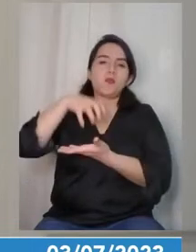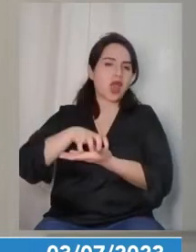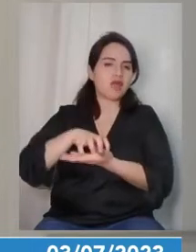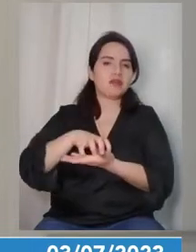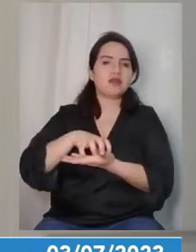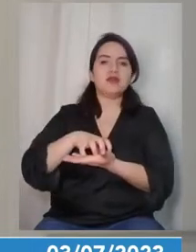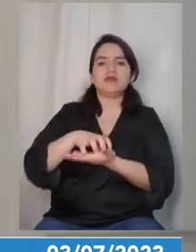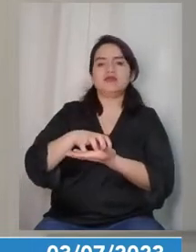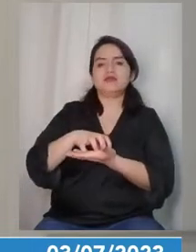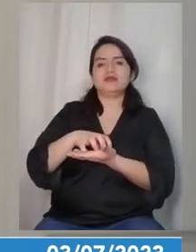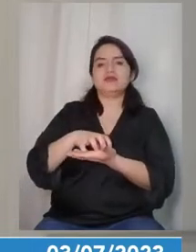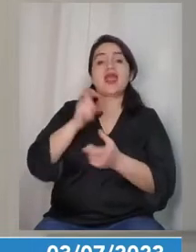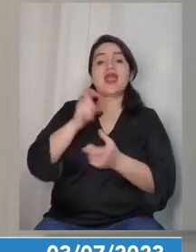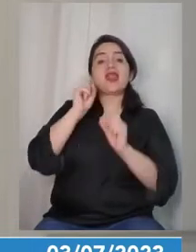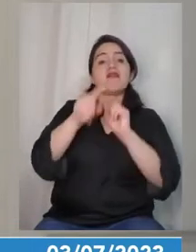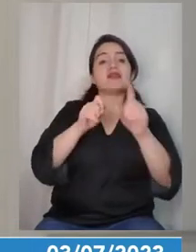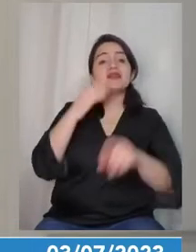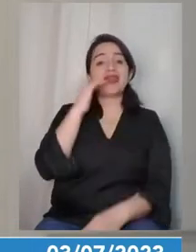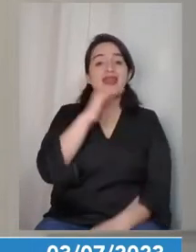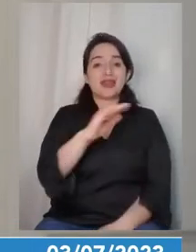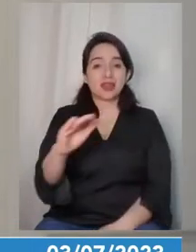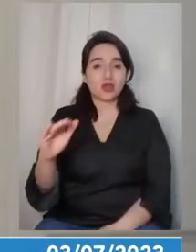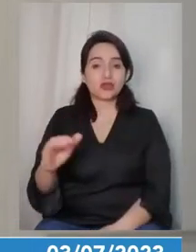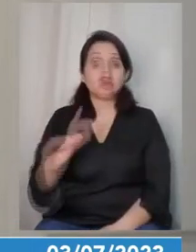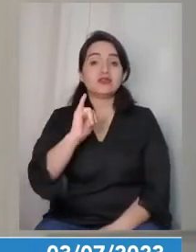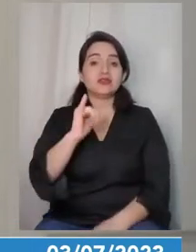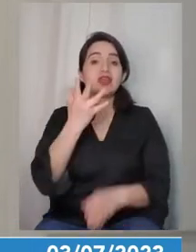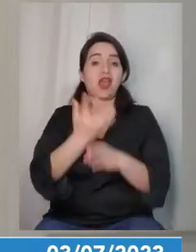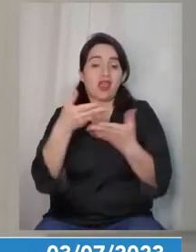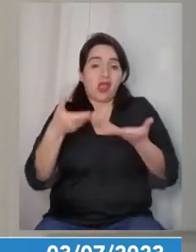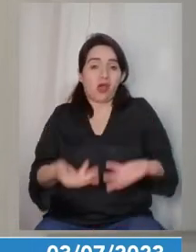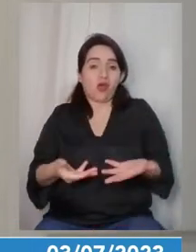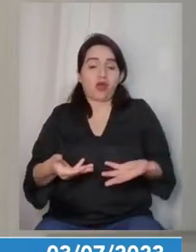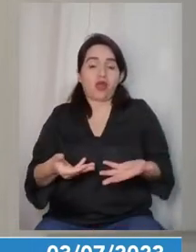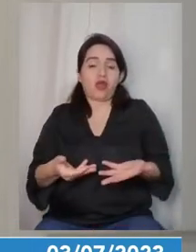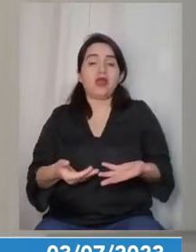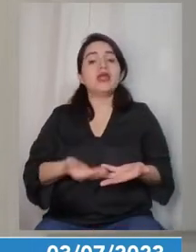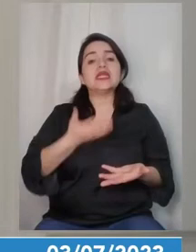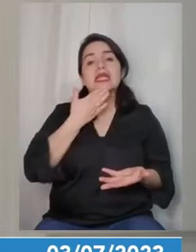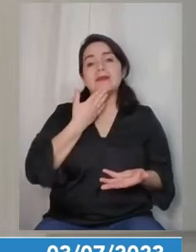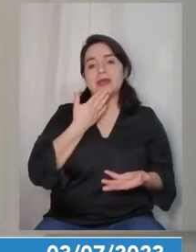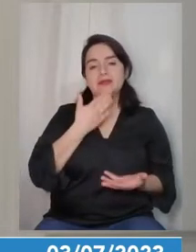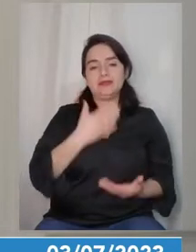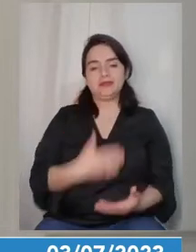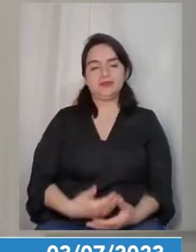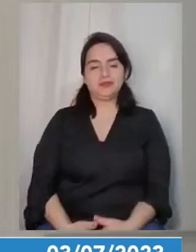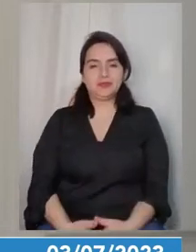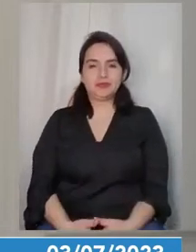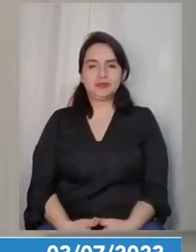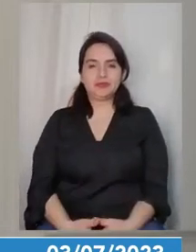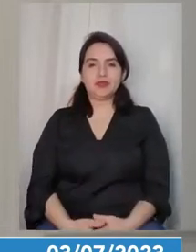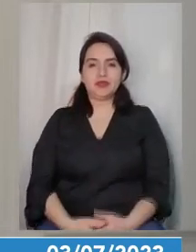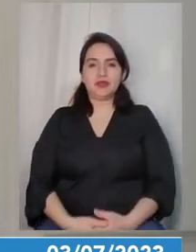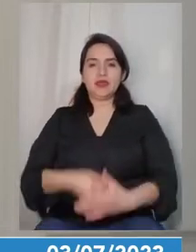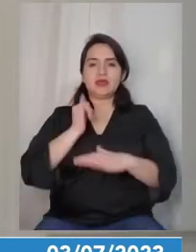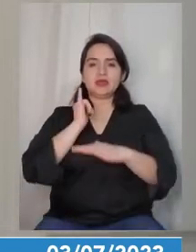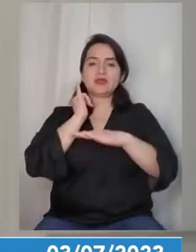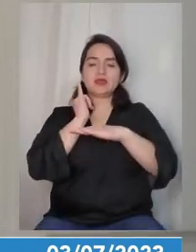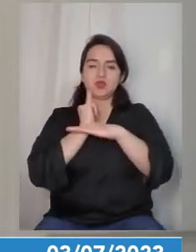de la Niñez, que sí hoy día existe, ¿no es cierto?, que hubiera una institución parecida en medio